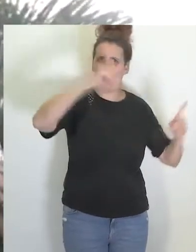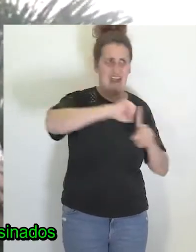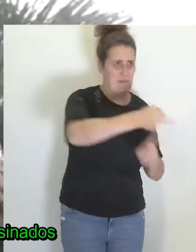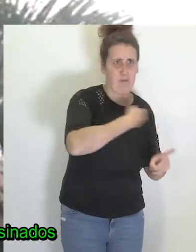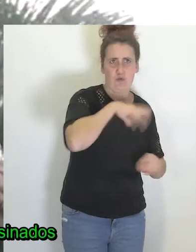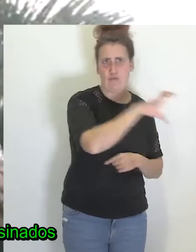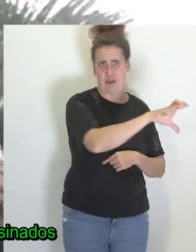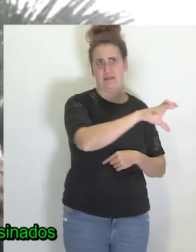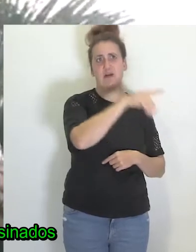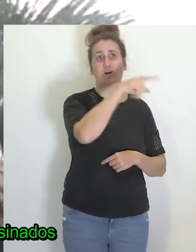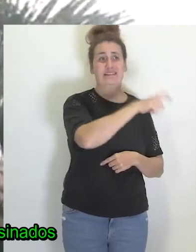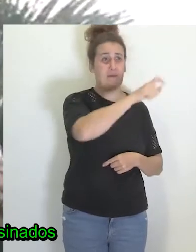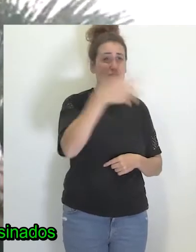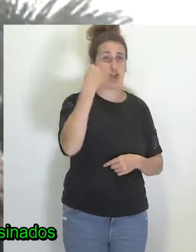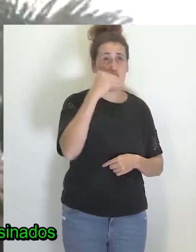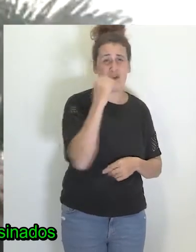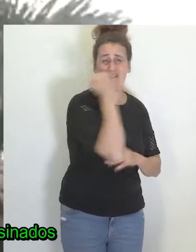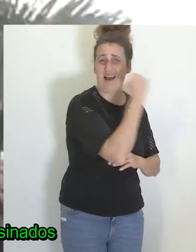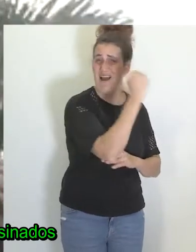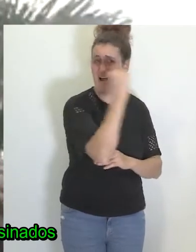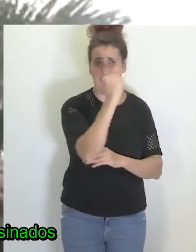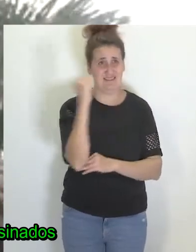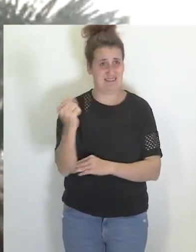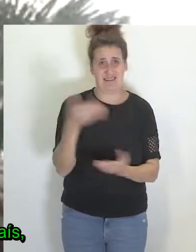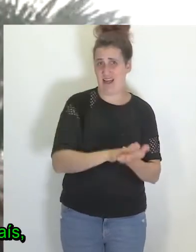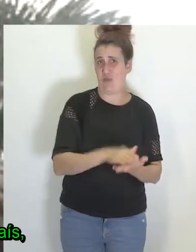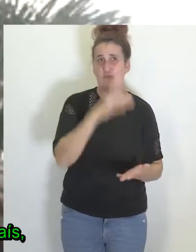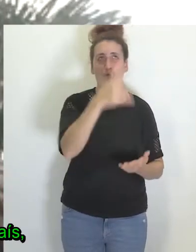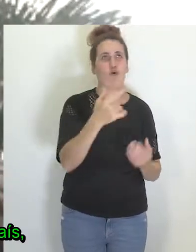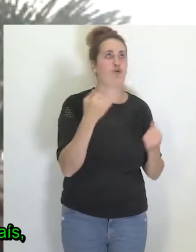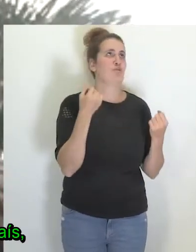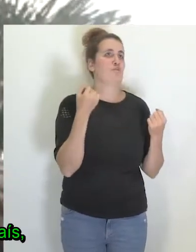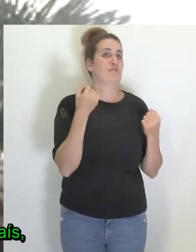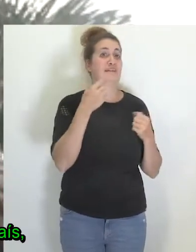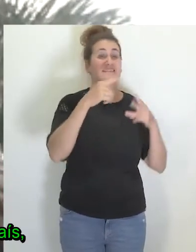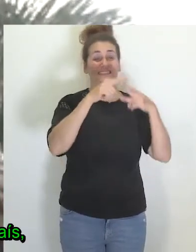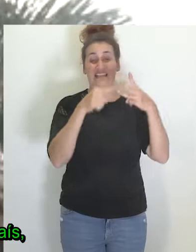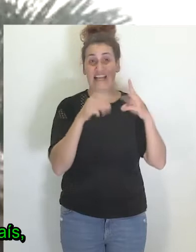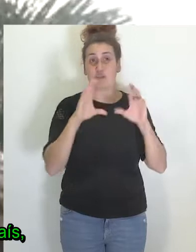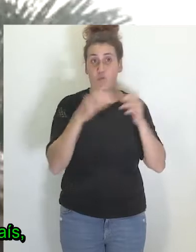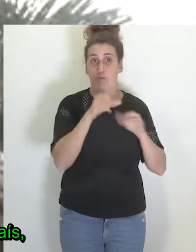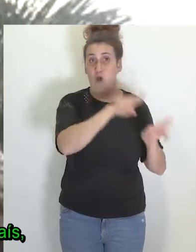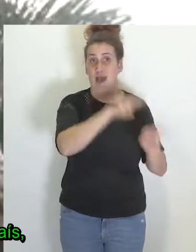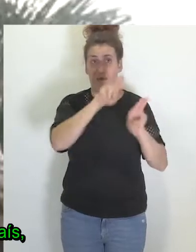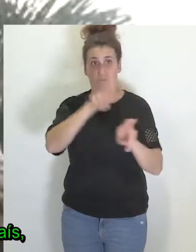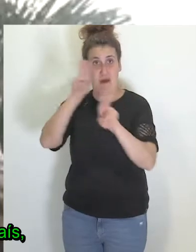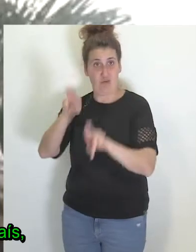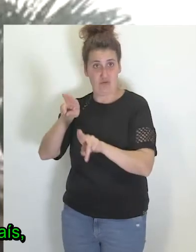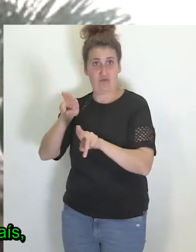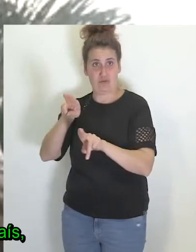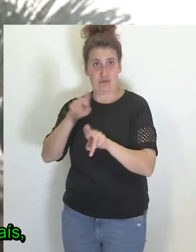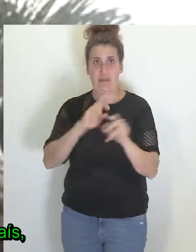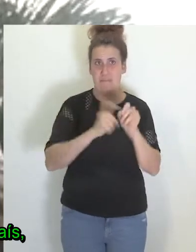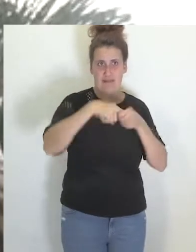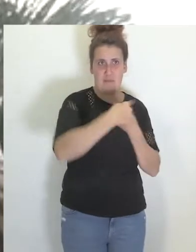país. Con esta cantidad de jóvenes asesinados por fuerzas, por tres cuerpos armados que participaron